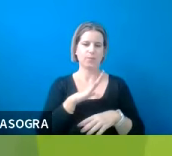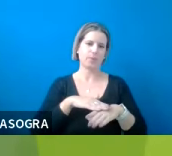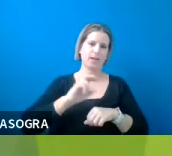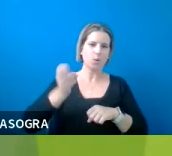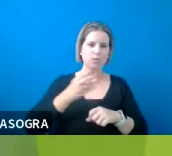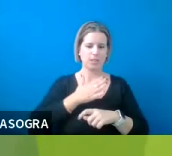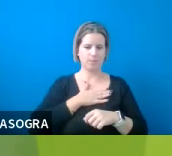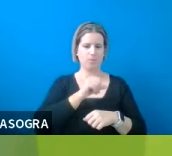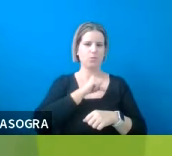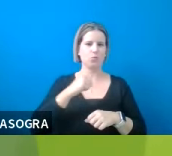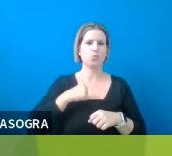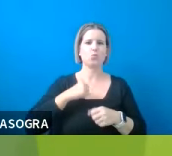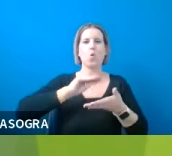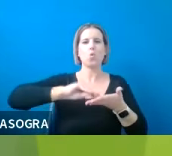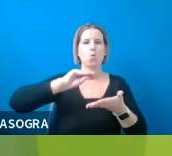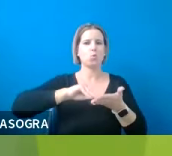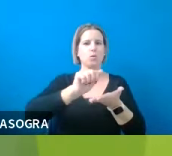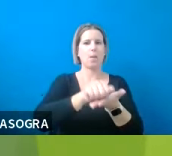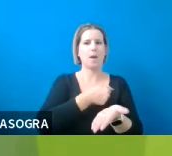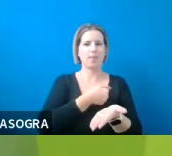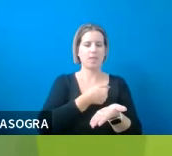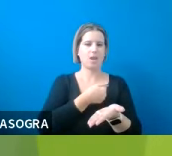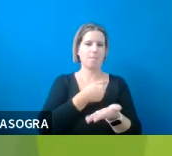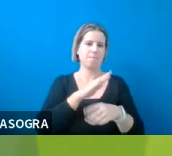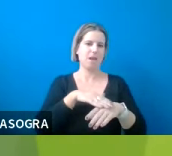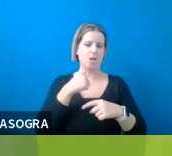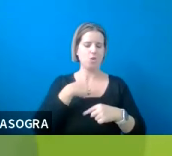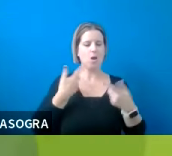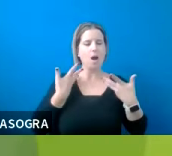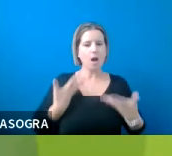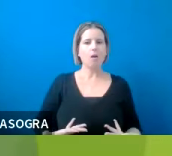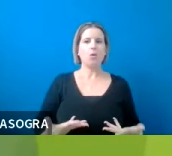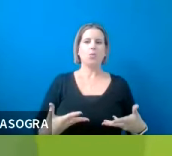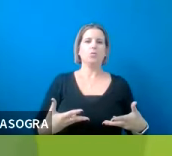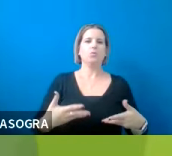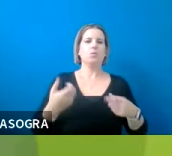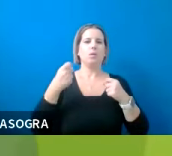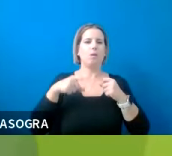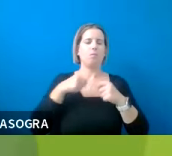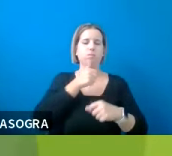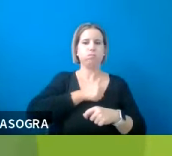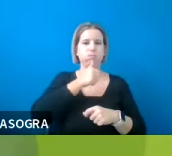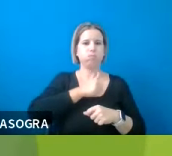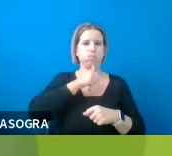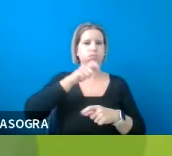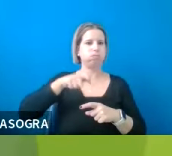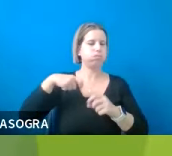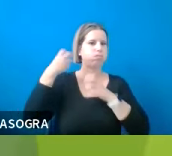en una consulta que no estuviera ocupada para no tener que soportar a la gente